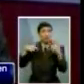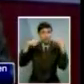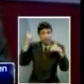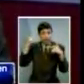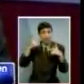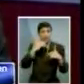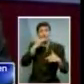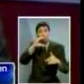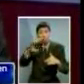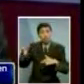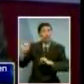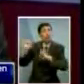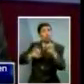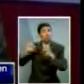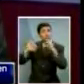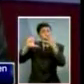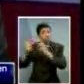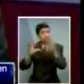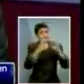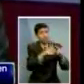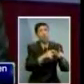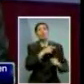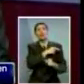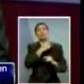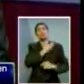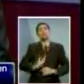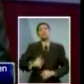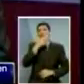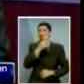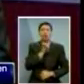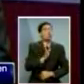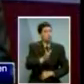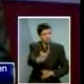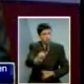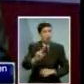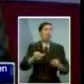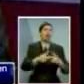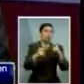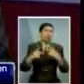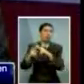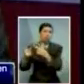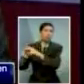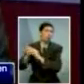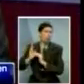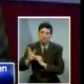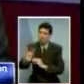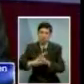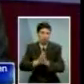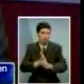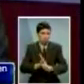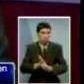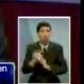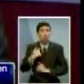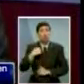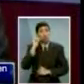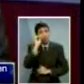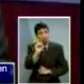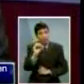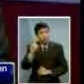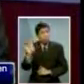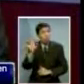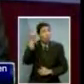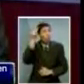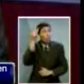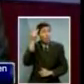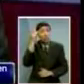presidente dijo, vamos a seguir adelante con este proceso y vamos a seguir adelante con todos los otros procesos. Quiero recordar que el único hospital